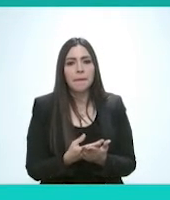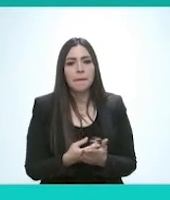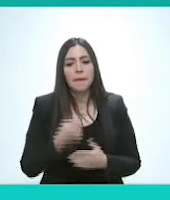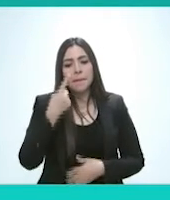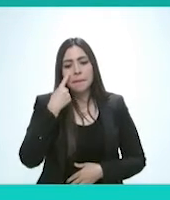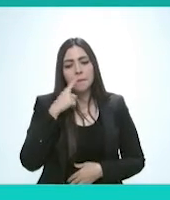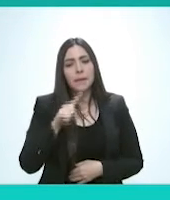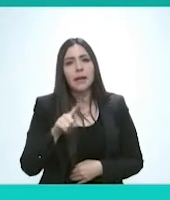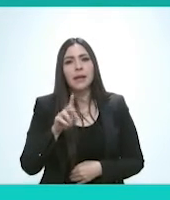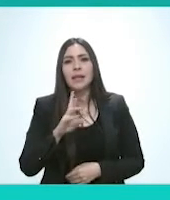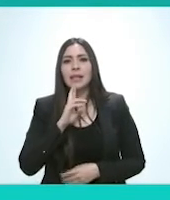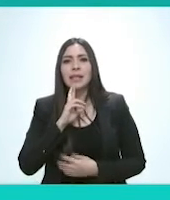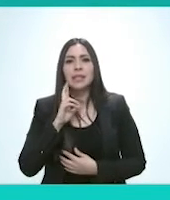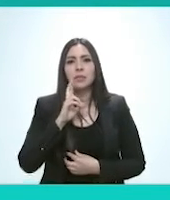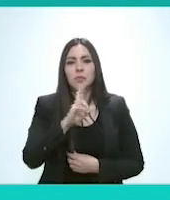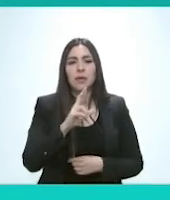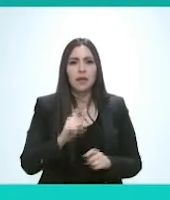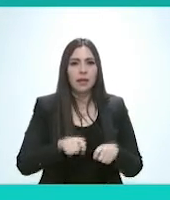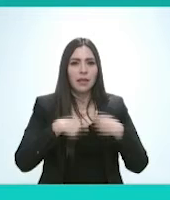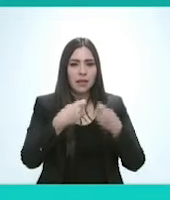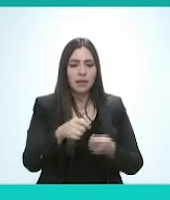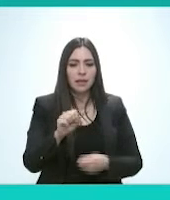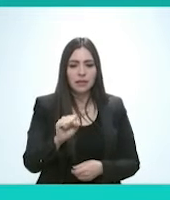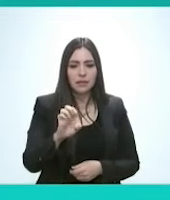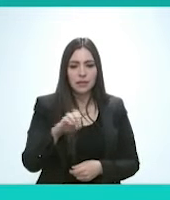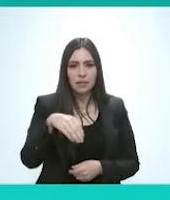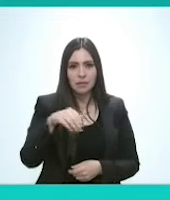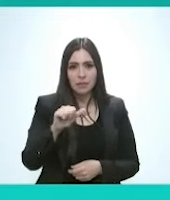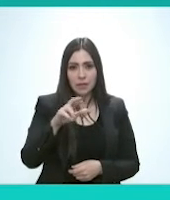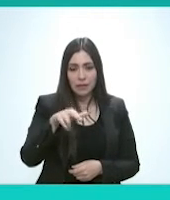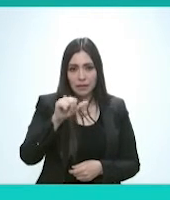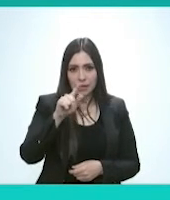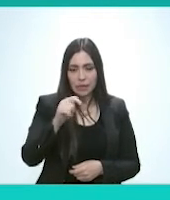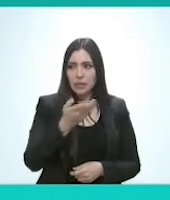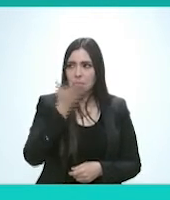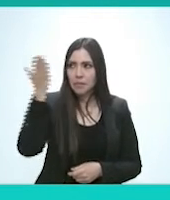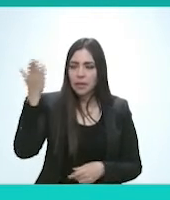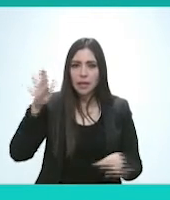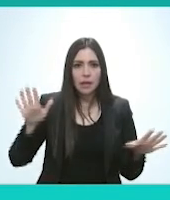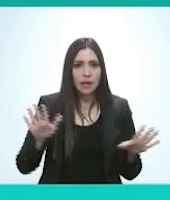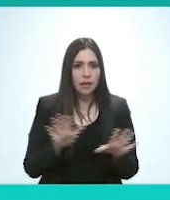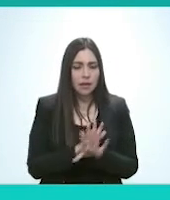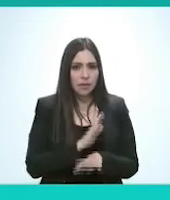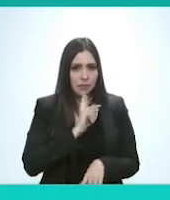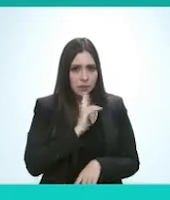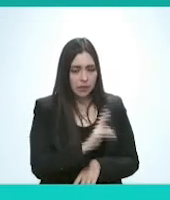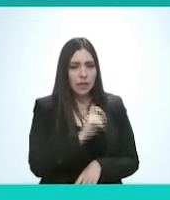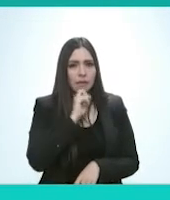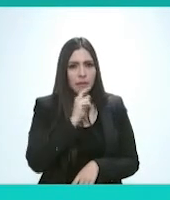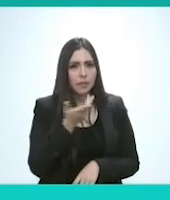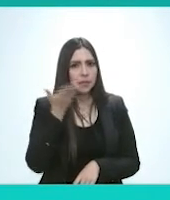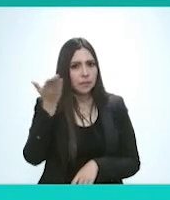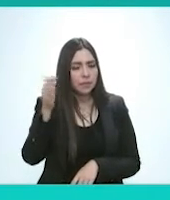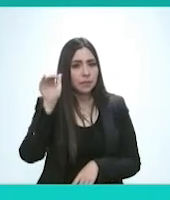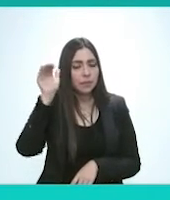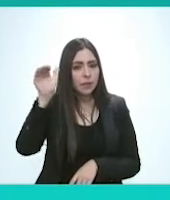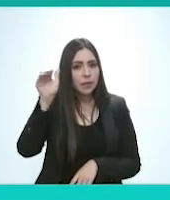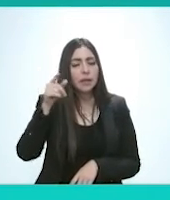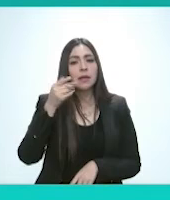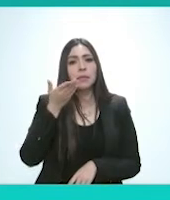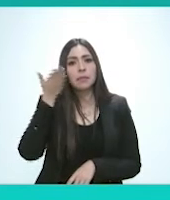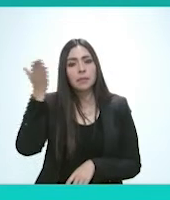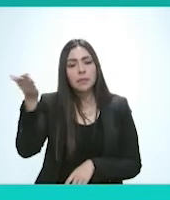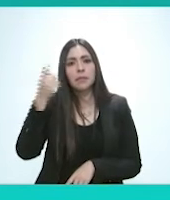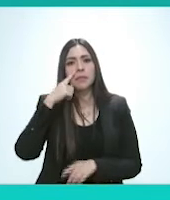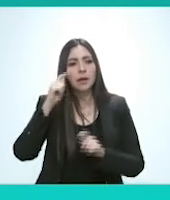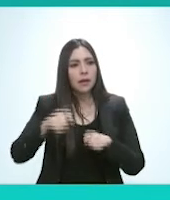revocar la respuesta de la secretaria del medio ambiente y recursos naturales e instruirle efecto que entregue al particular